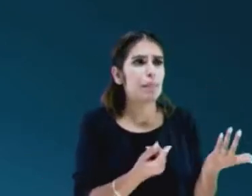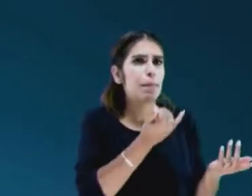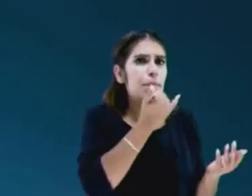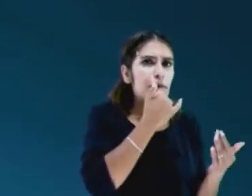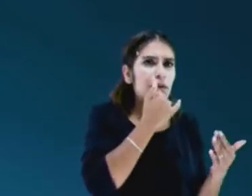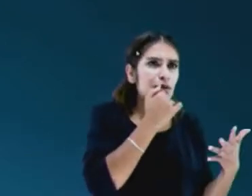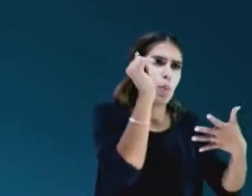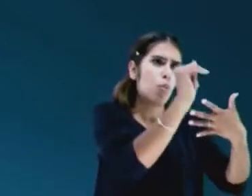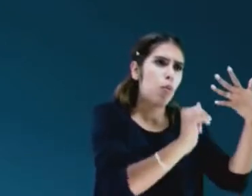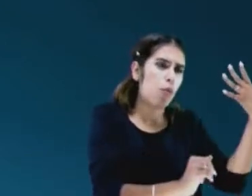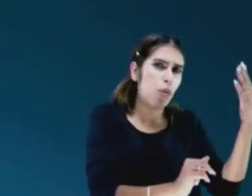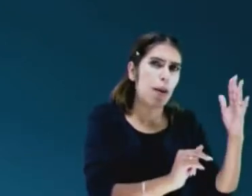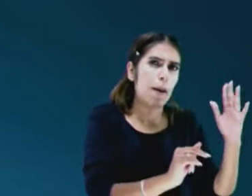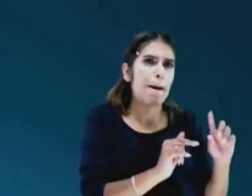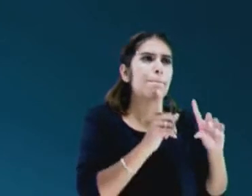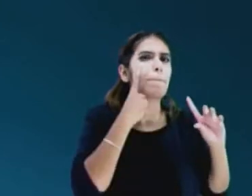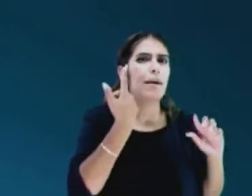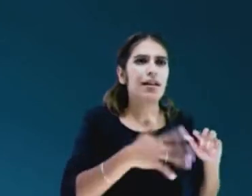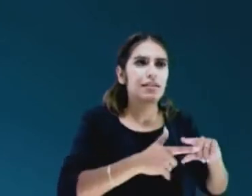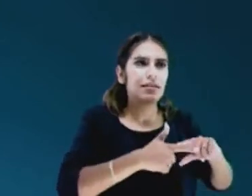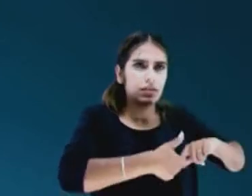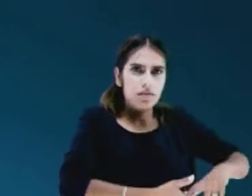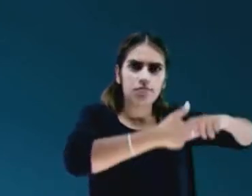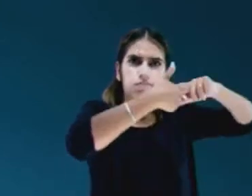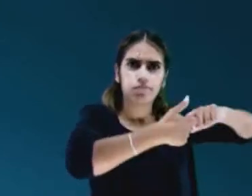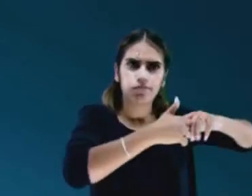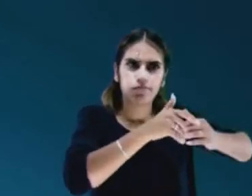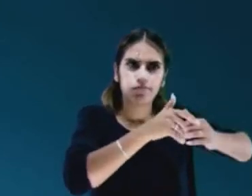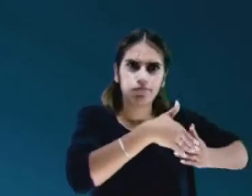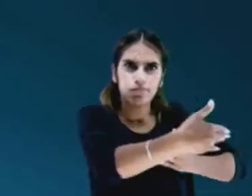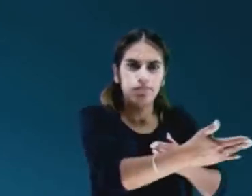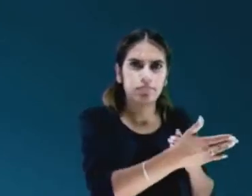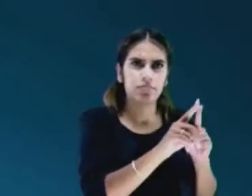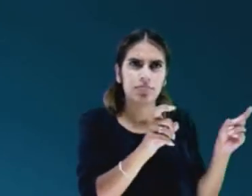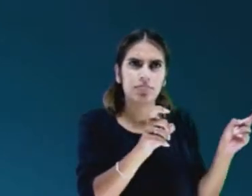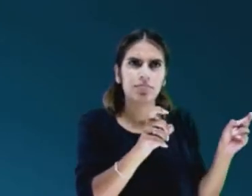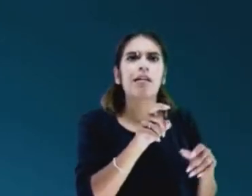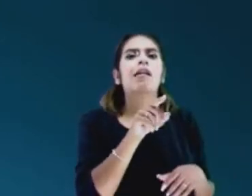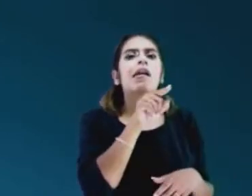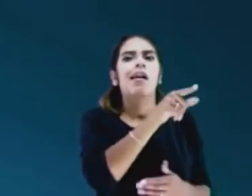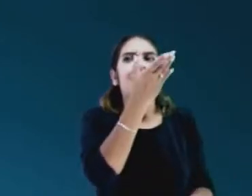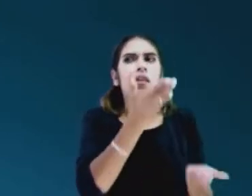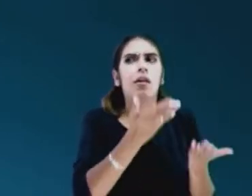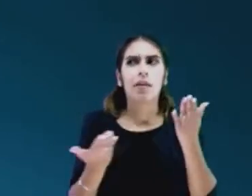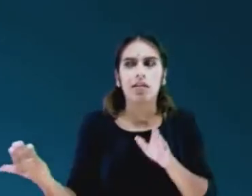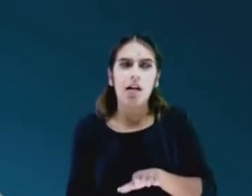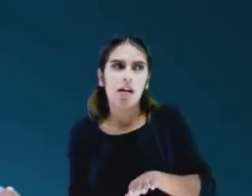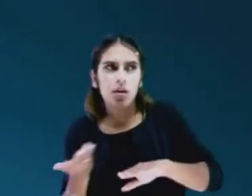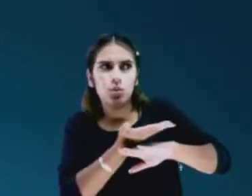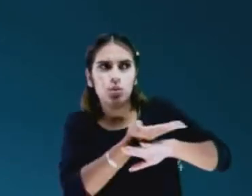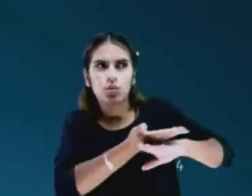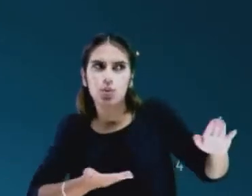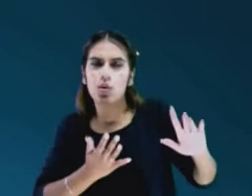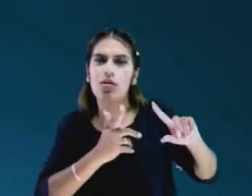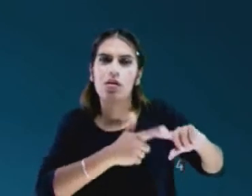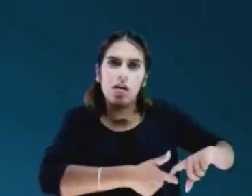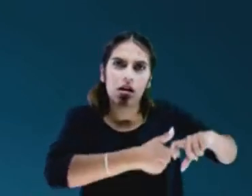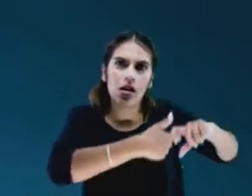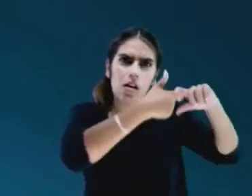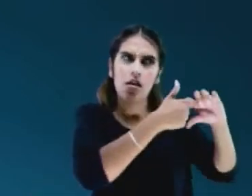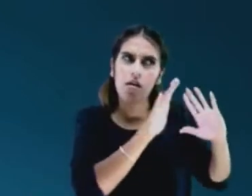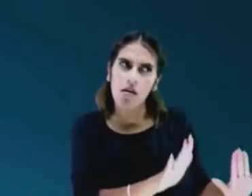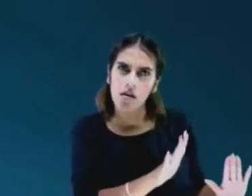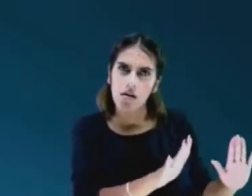que yo que hay una suspensión determinó a partir momento en que se solicita el concepto esta es otra discusión que también hemos tenido